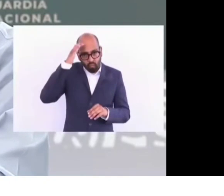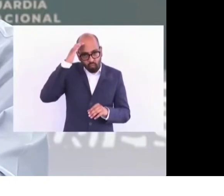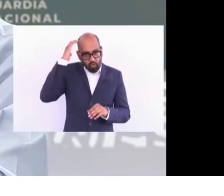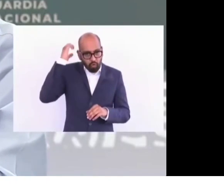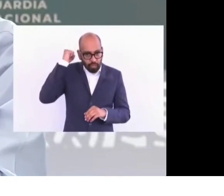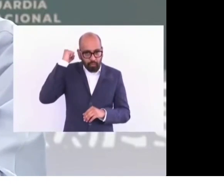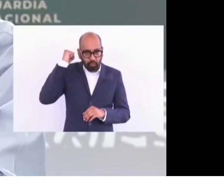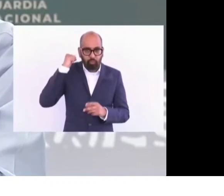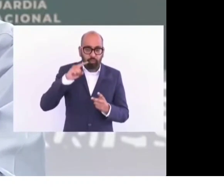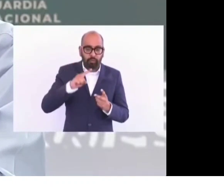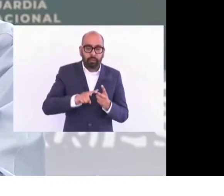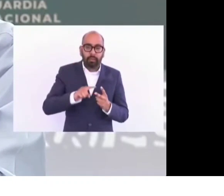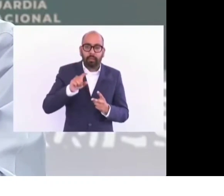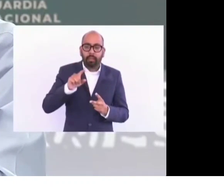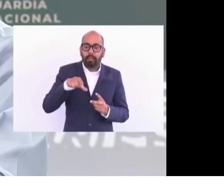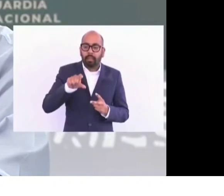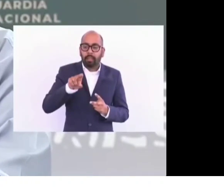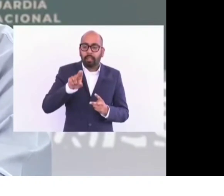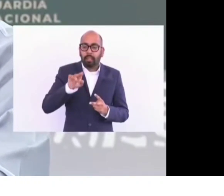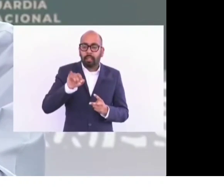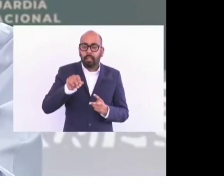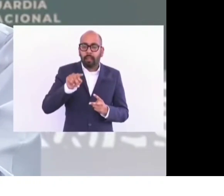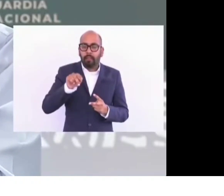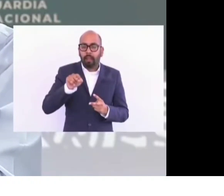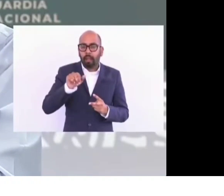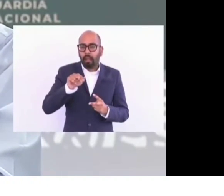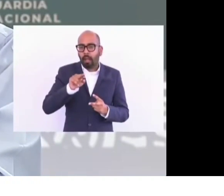Andrés Quintana Roo. Le dictaba